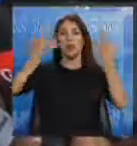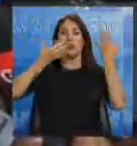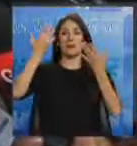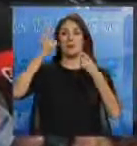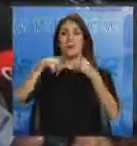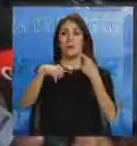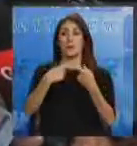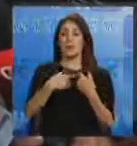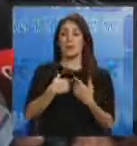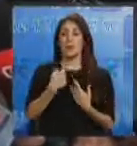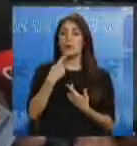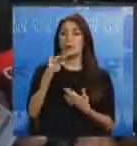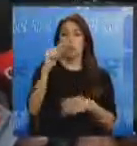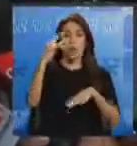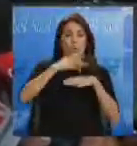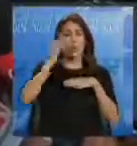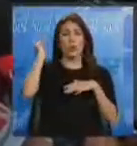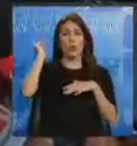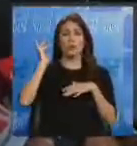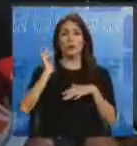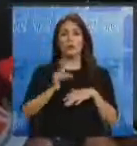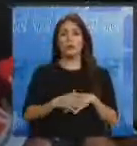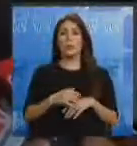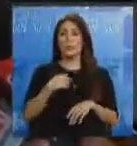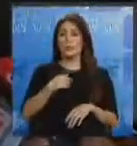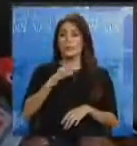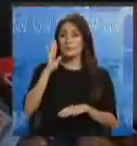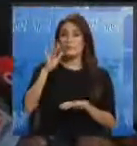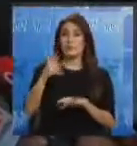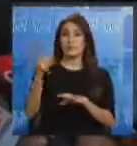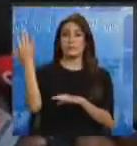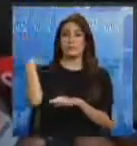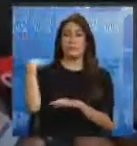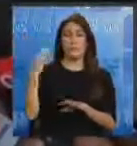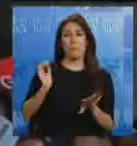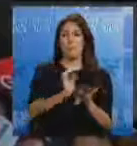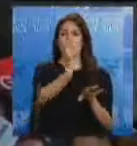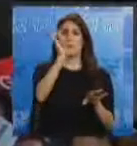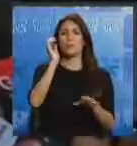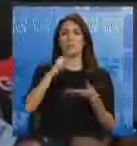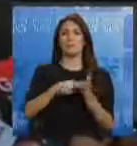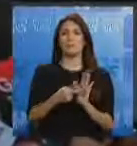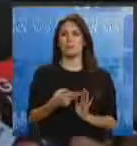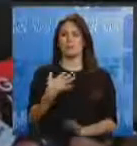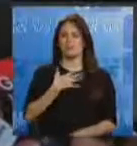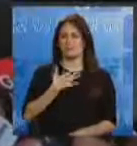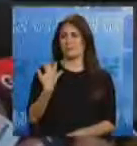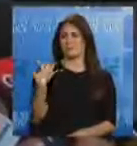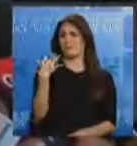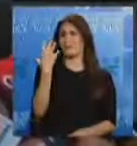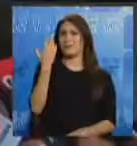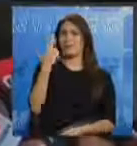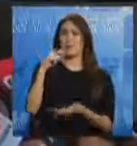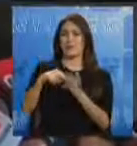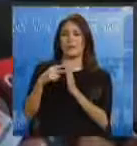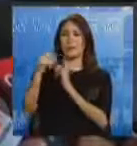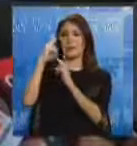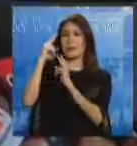aprestaba a despedirme, me dijo, y no me toques, y lanzó un par de golpes por la espalda en una actitud completamente ofensiva.